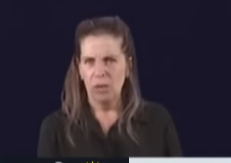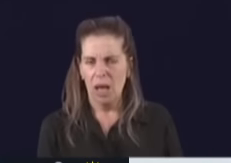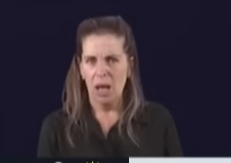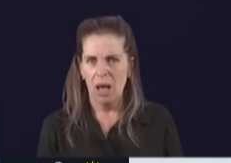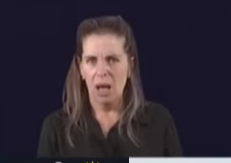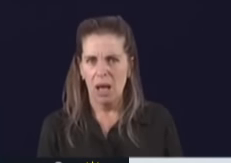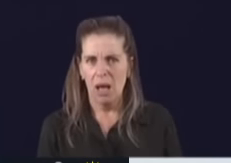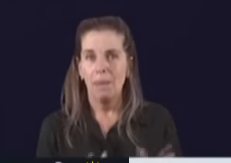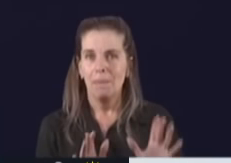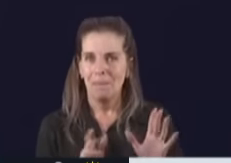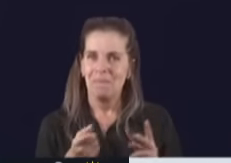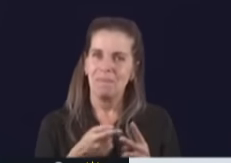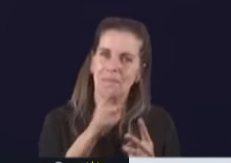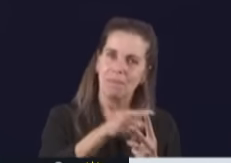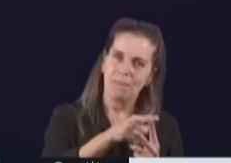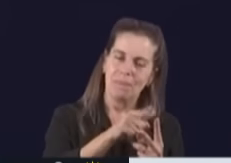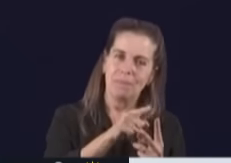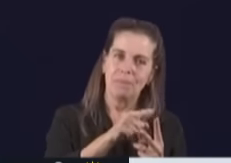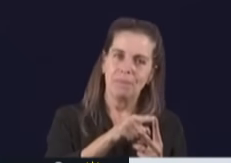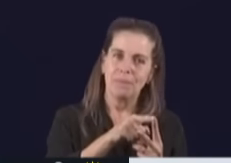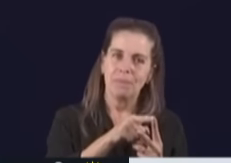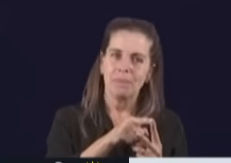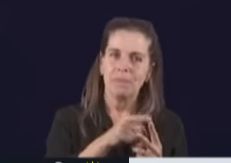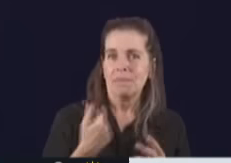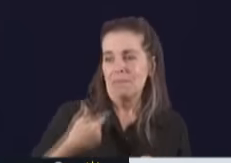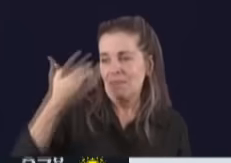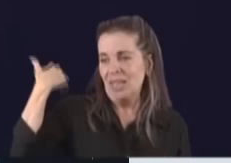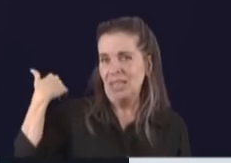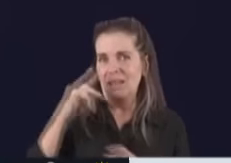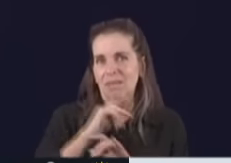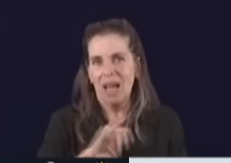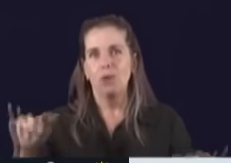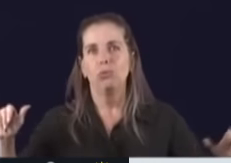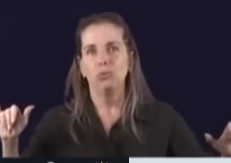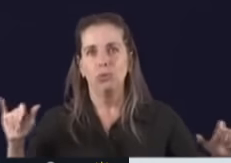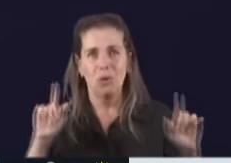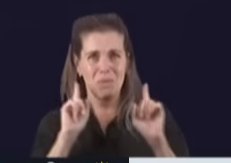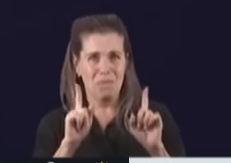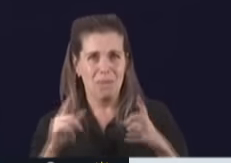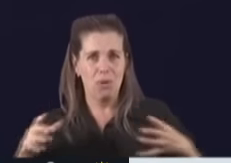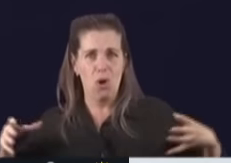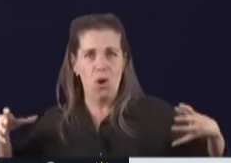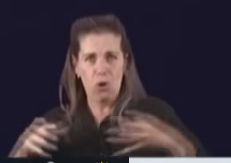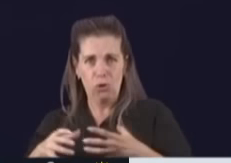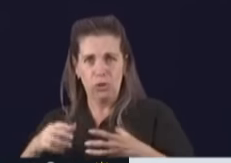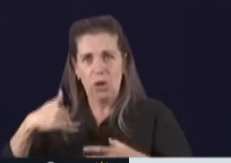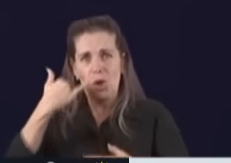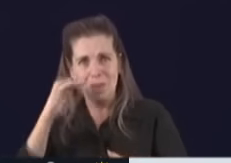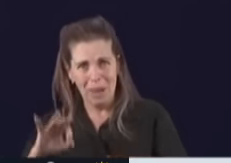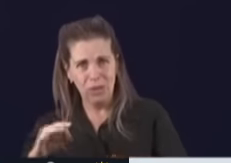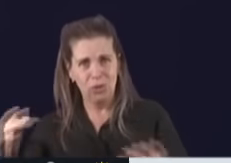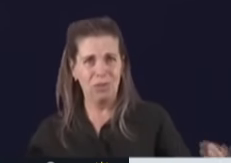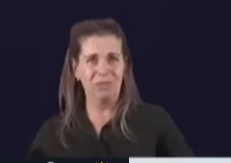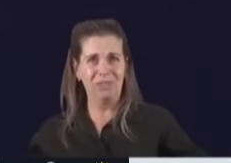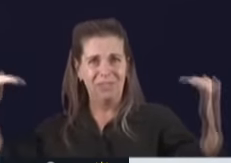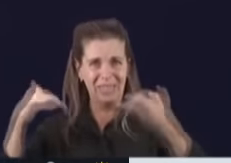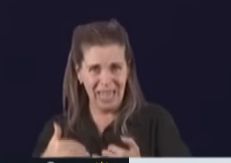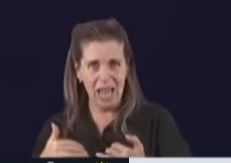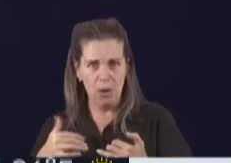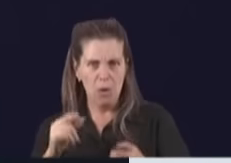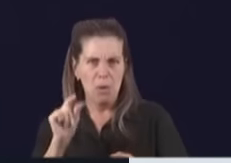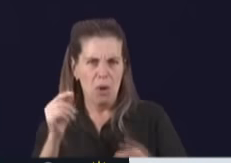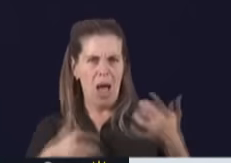De hecho, la conferencia, el anuncio aquí, lo hicimos con todos, un poco a las apuradas, porque incluso Alfredo Cornejo, por ejemplo,